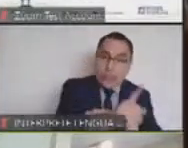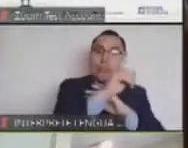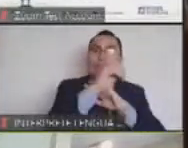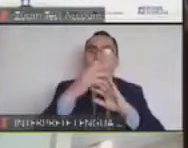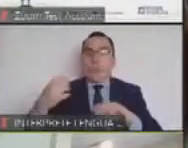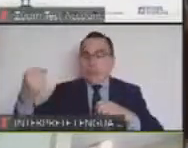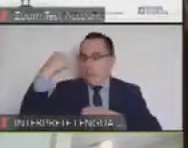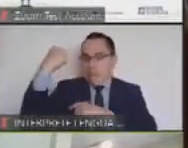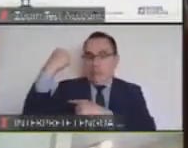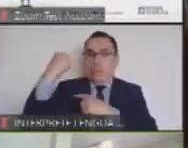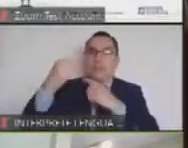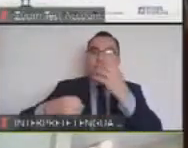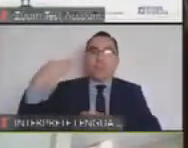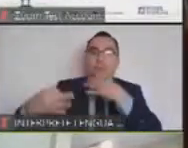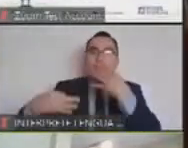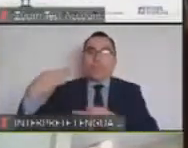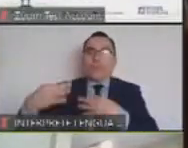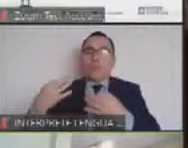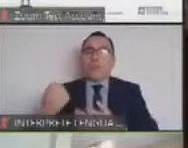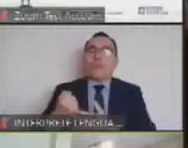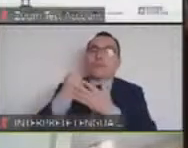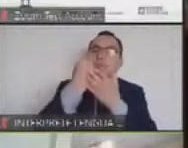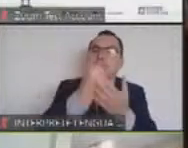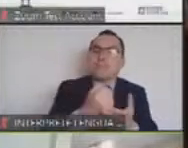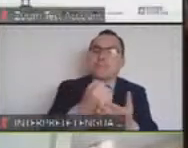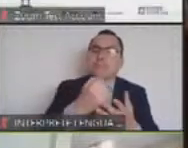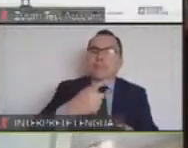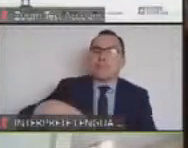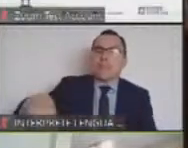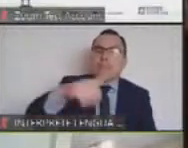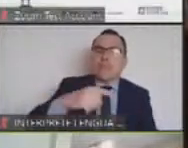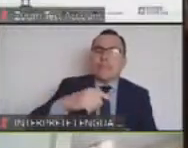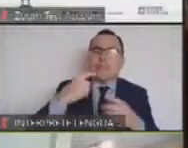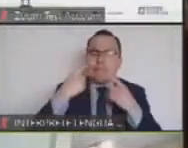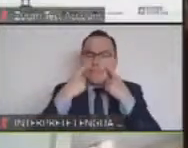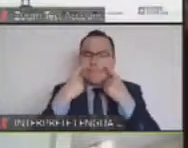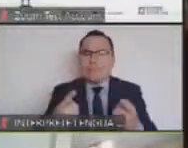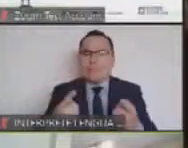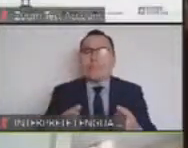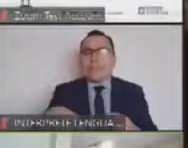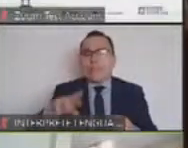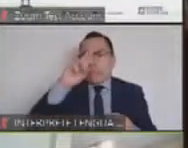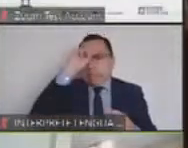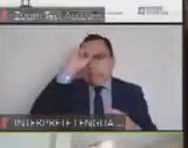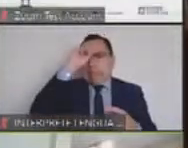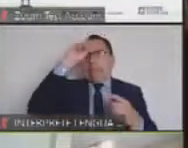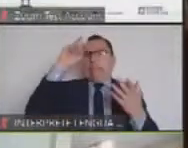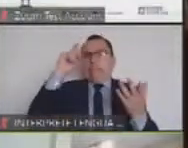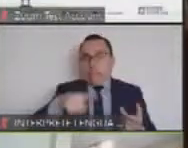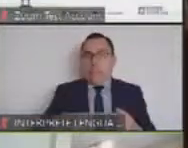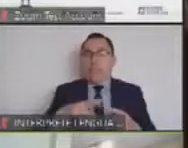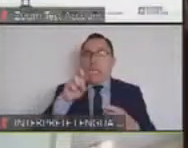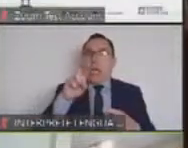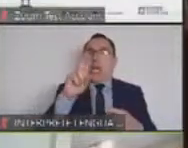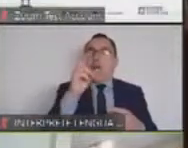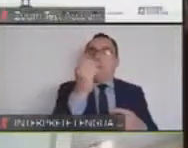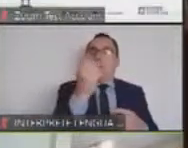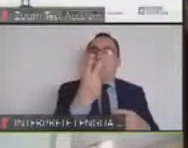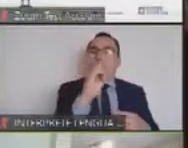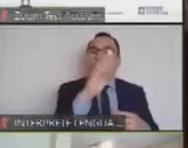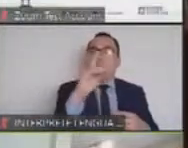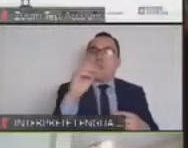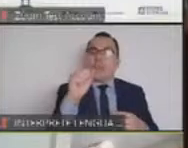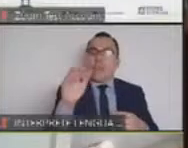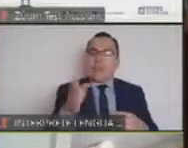para atender este fenómeno que es de la probidad y la